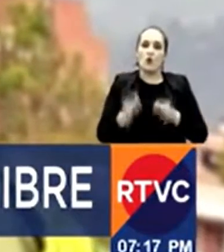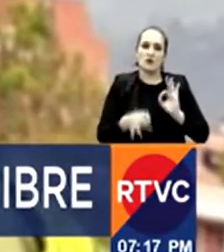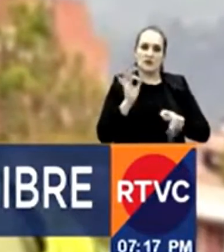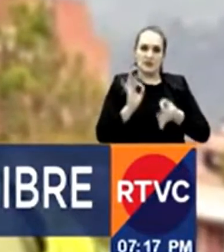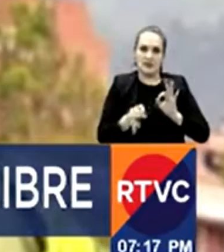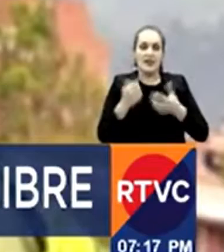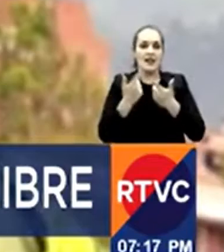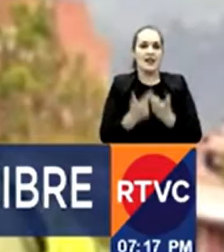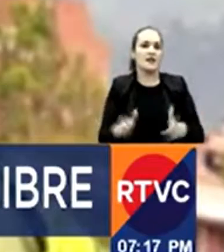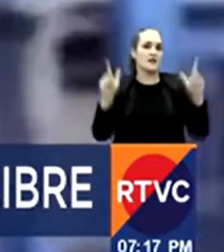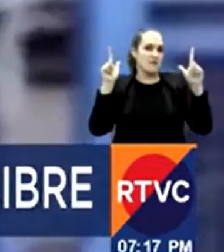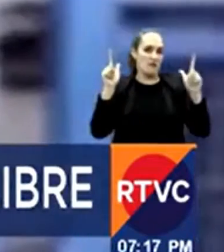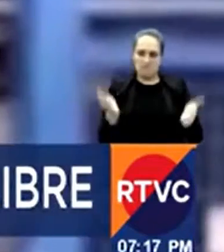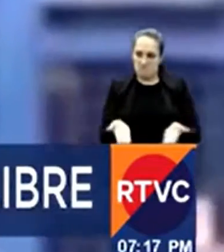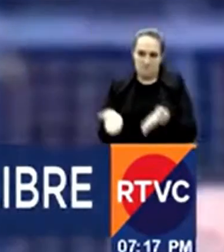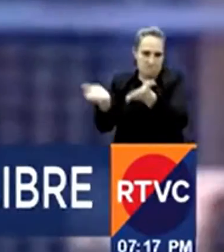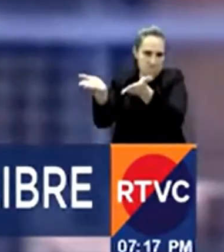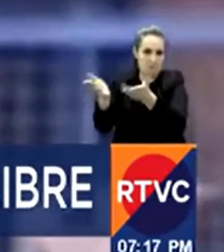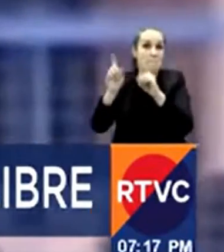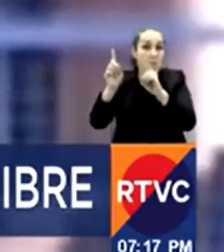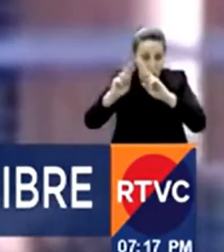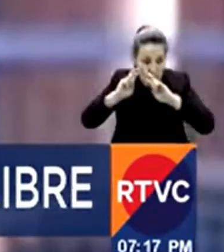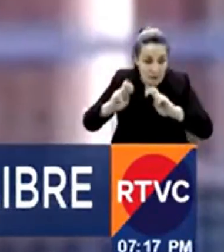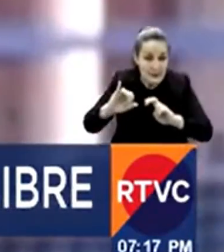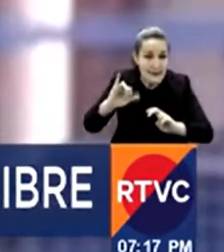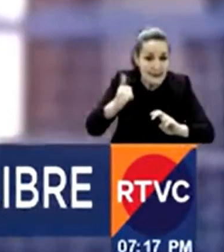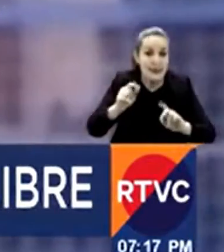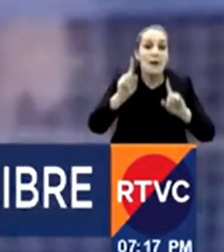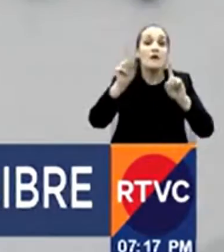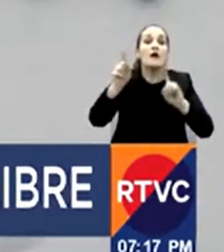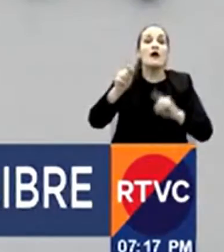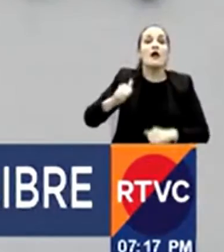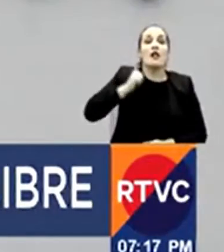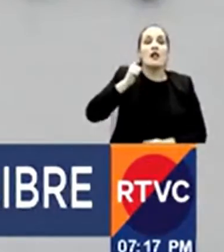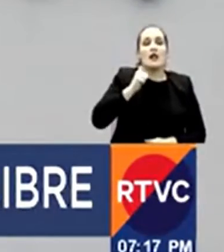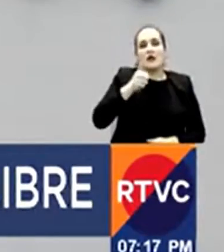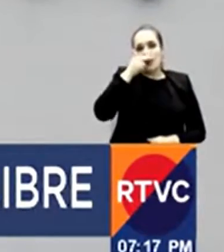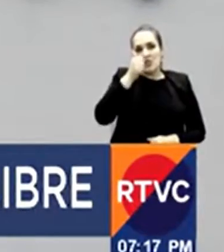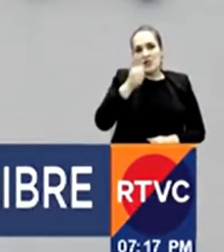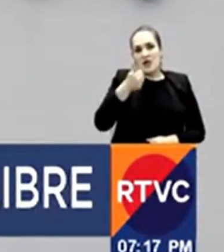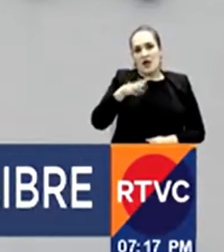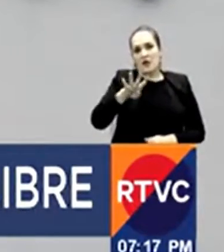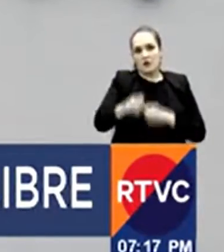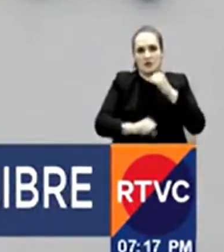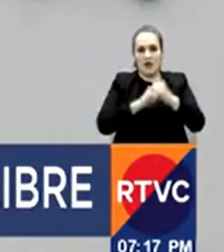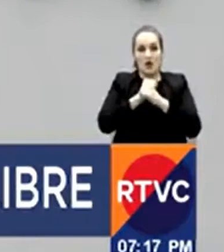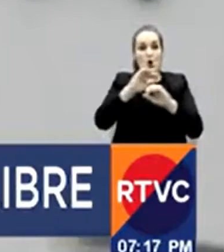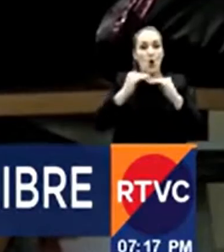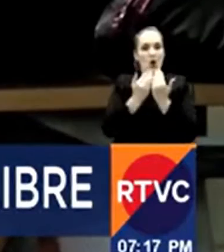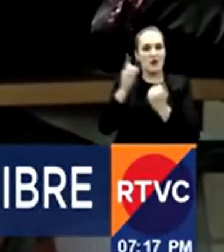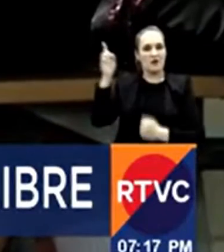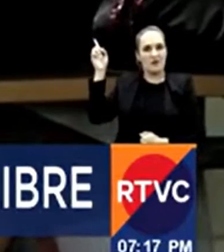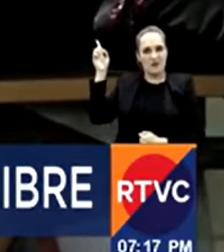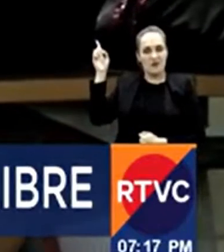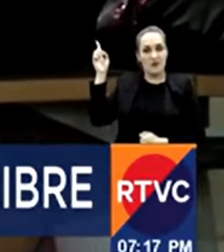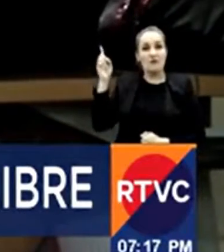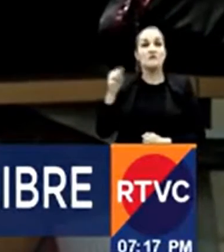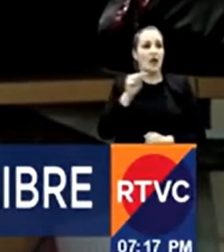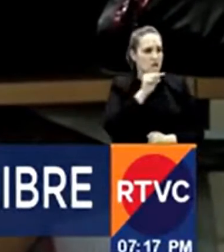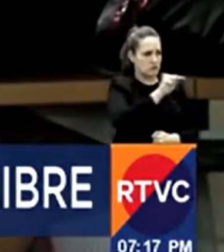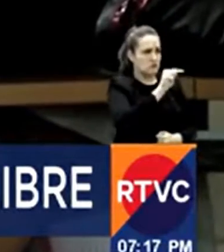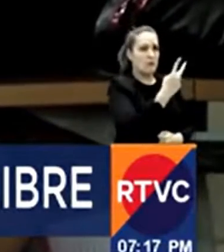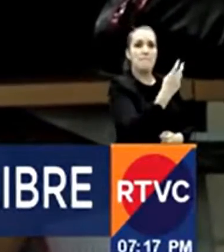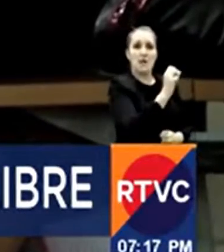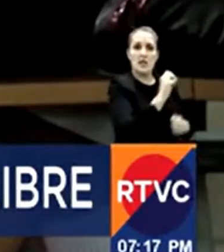libertad. Es acusado de abusar sexualmente de una estudiante menor de 14 años del colegio Marymount. Al menos 20 mujeres más